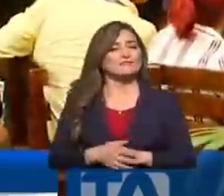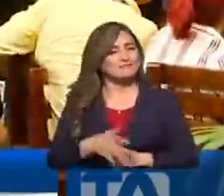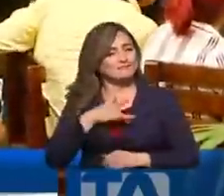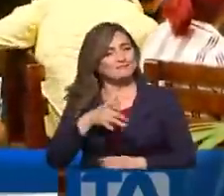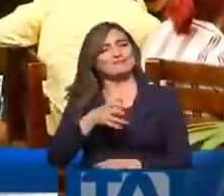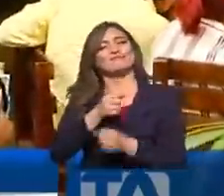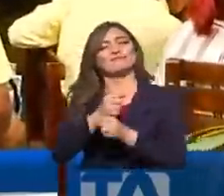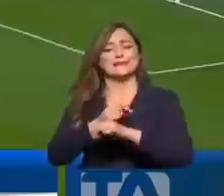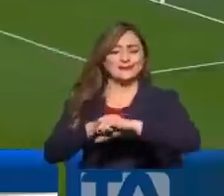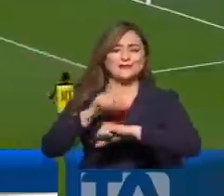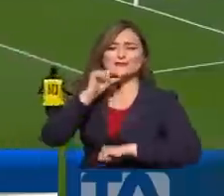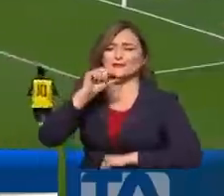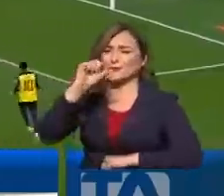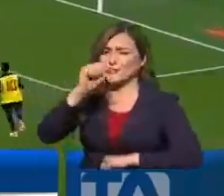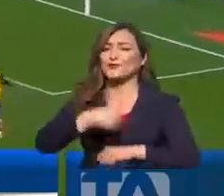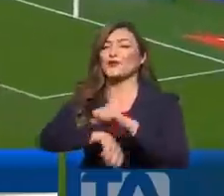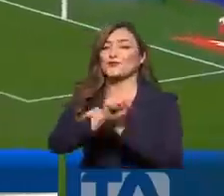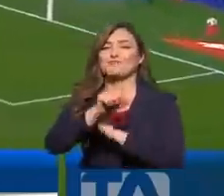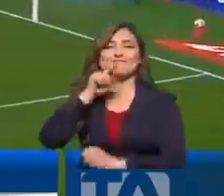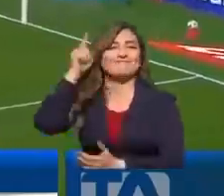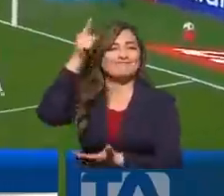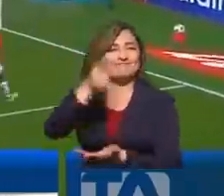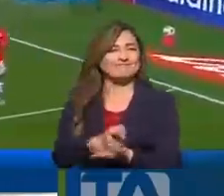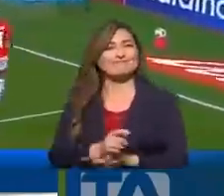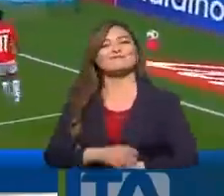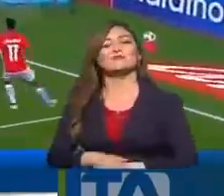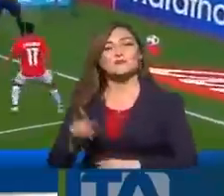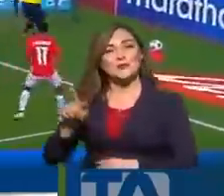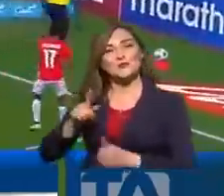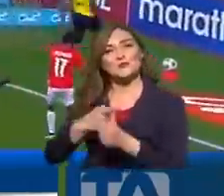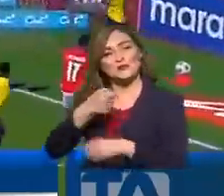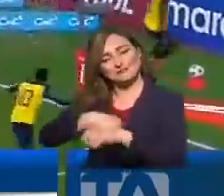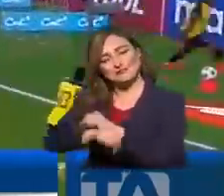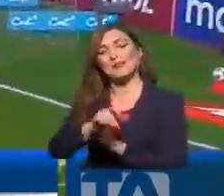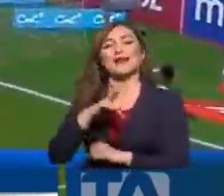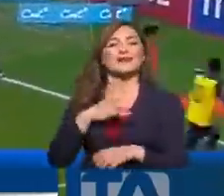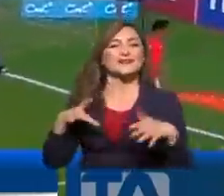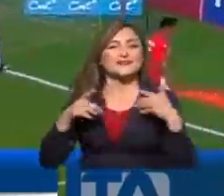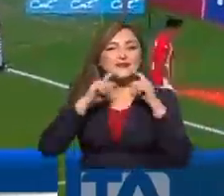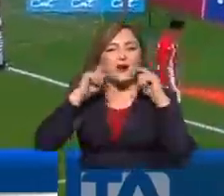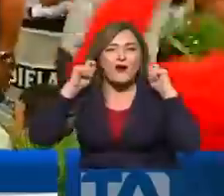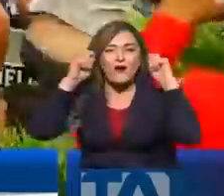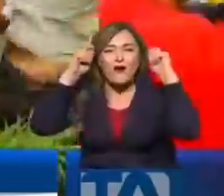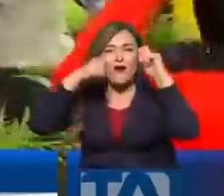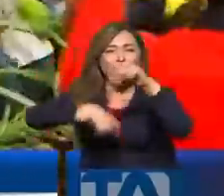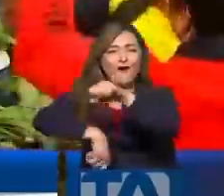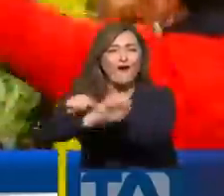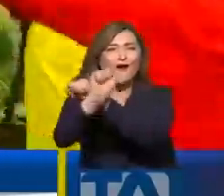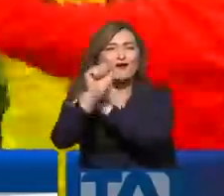gol ya llegaba. Y no se equivocaron. La Tri les dio una primera alegría.